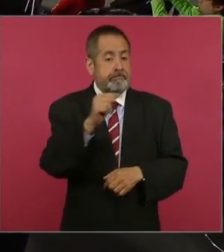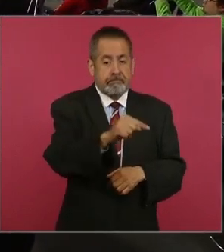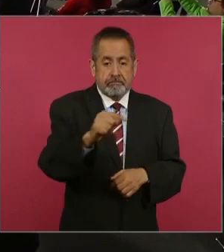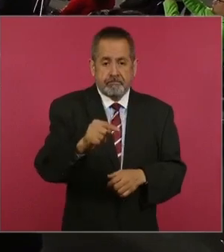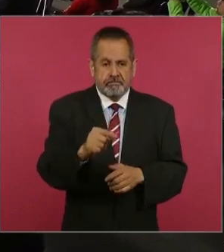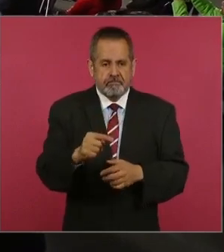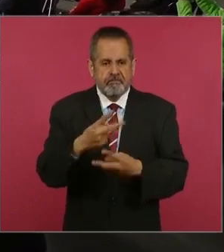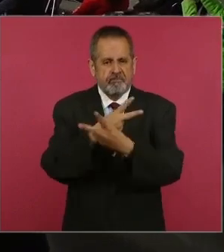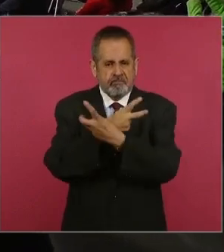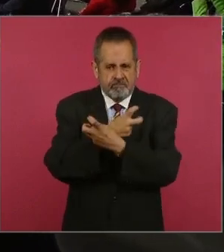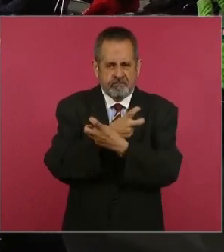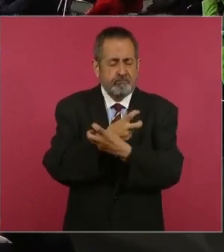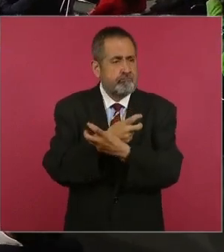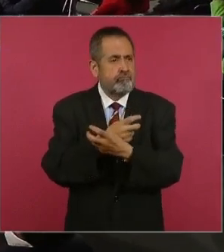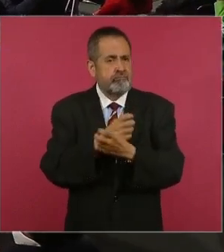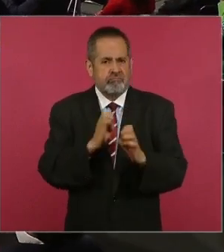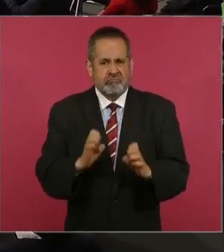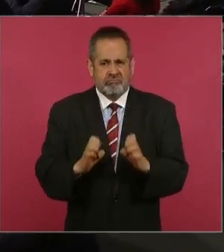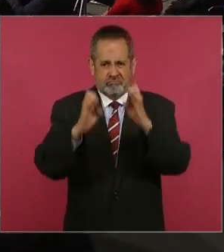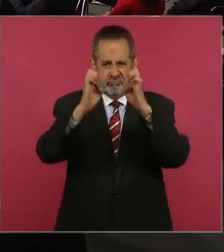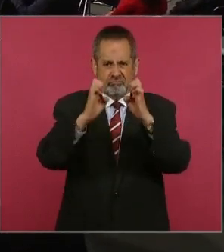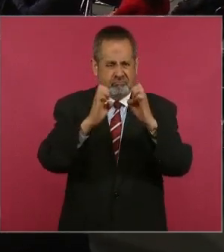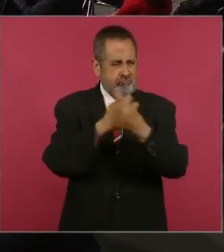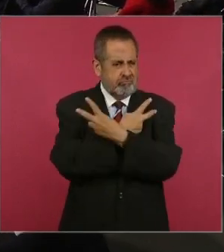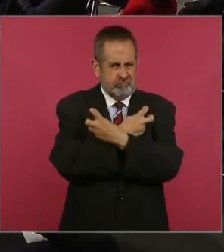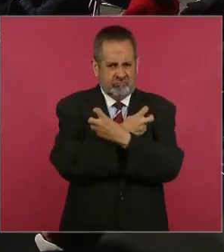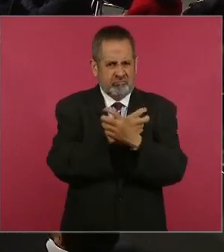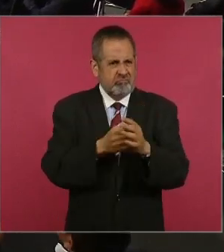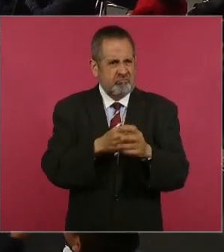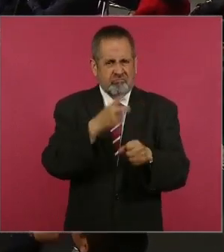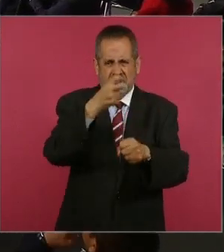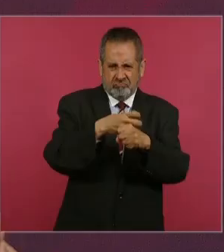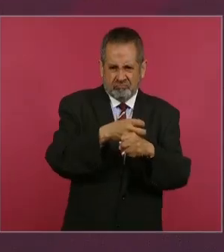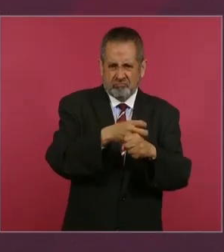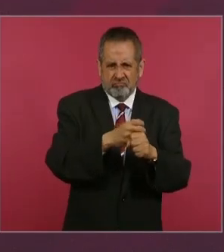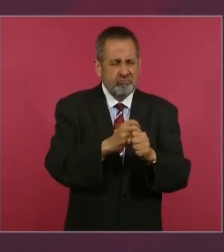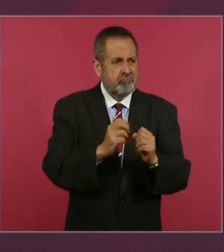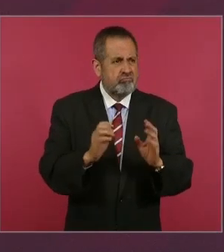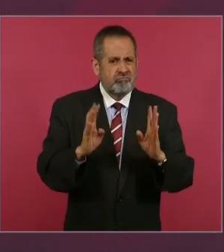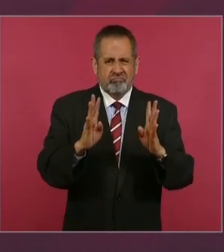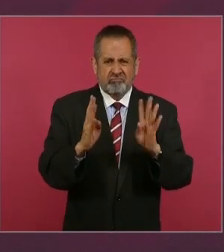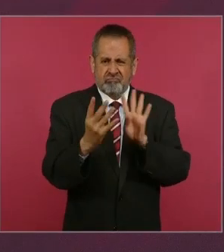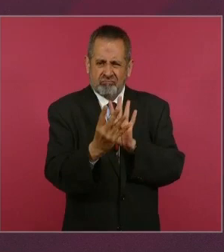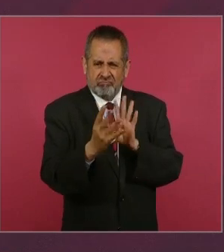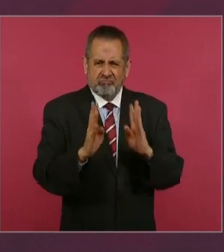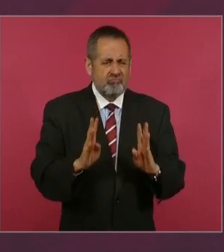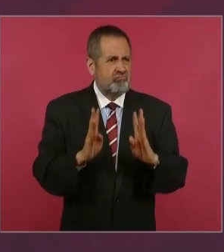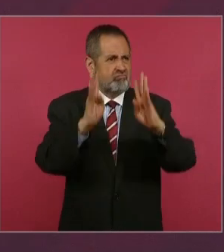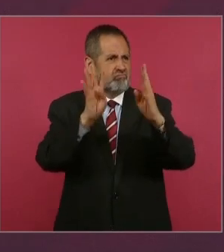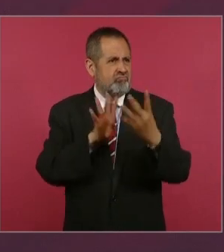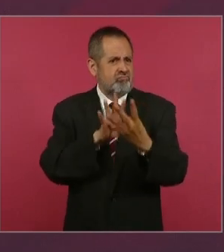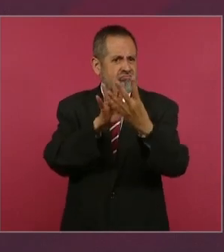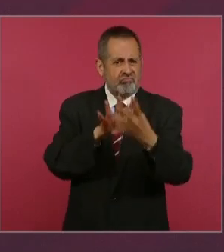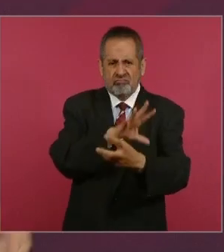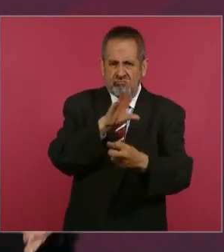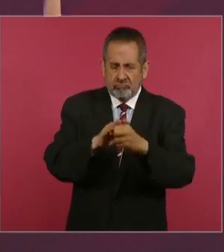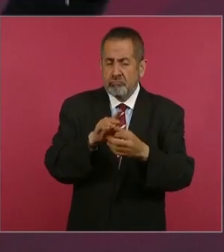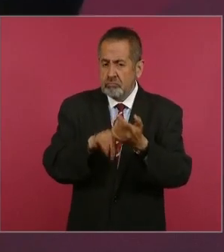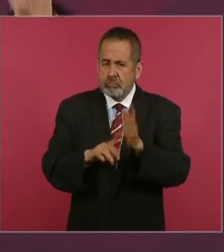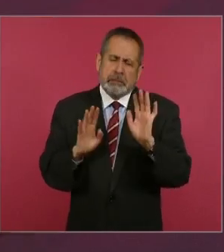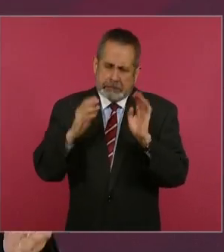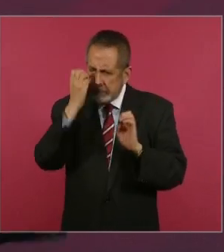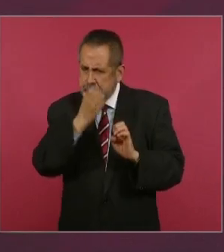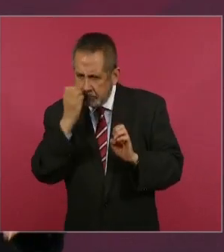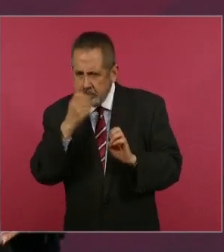las estructuras que hay que analizarlas también De todas formas las